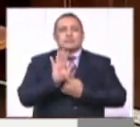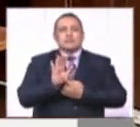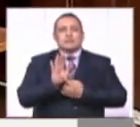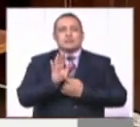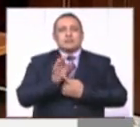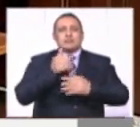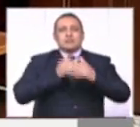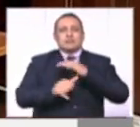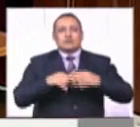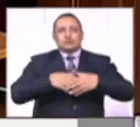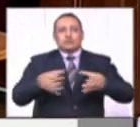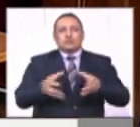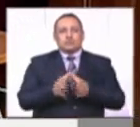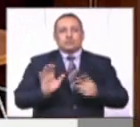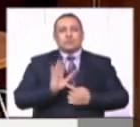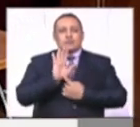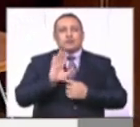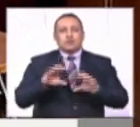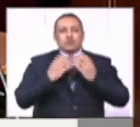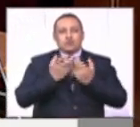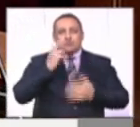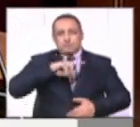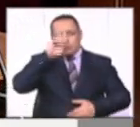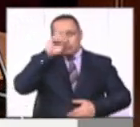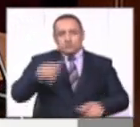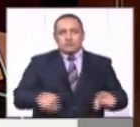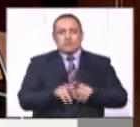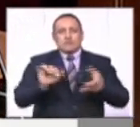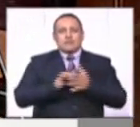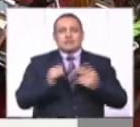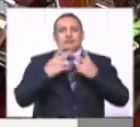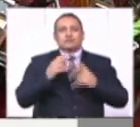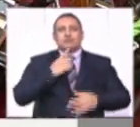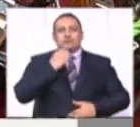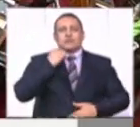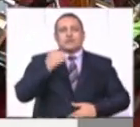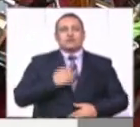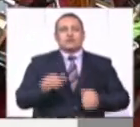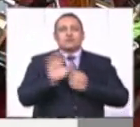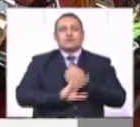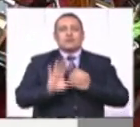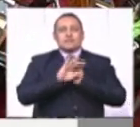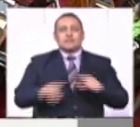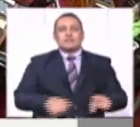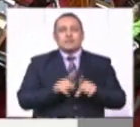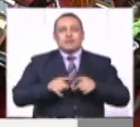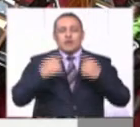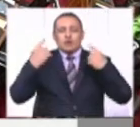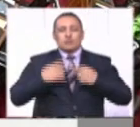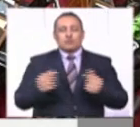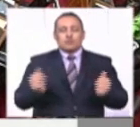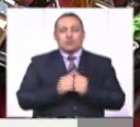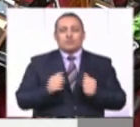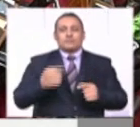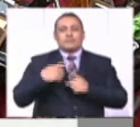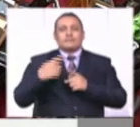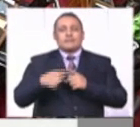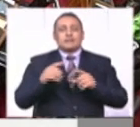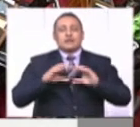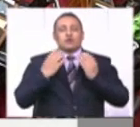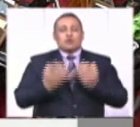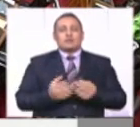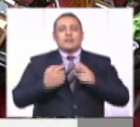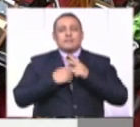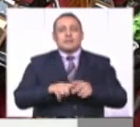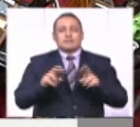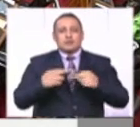ante la representación nacional y pueda ejercer su derecho a la defensa conforme señores congresistas se